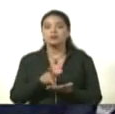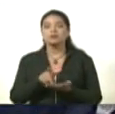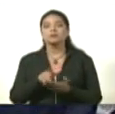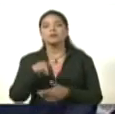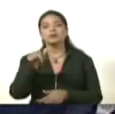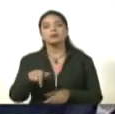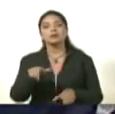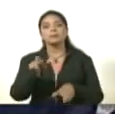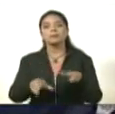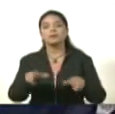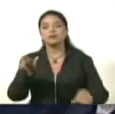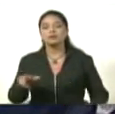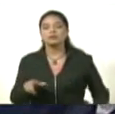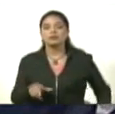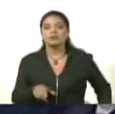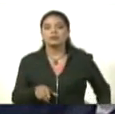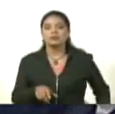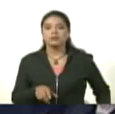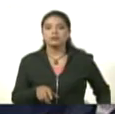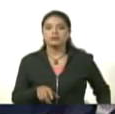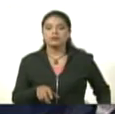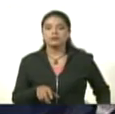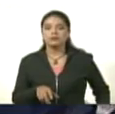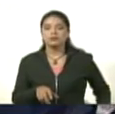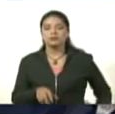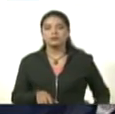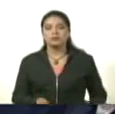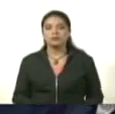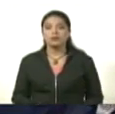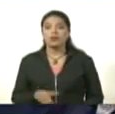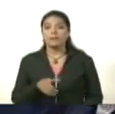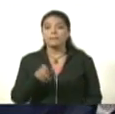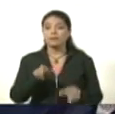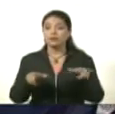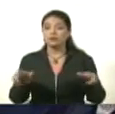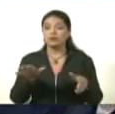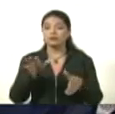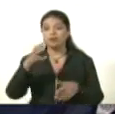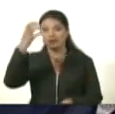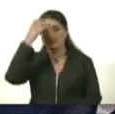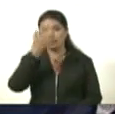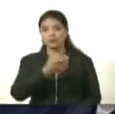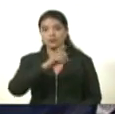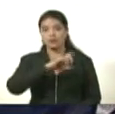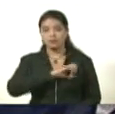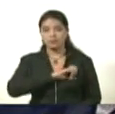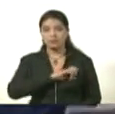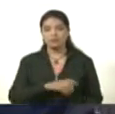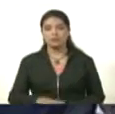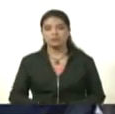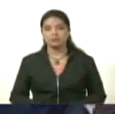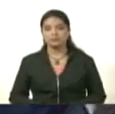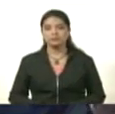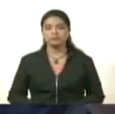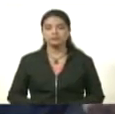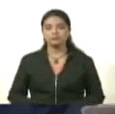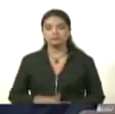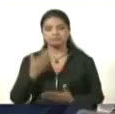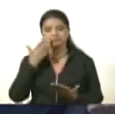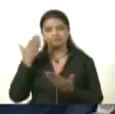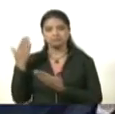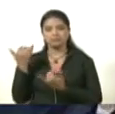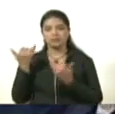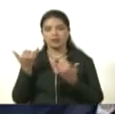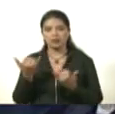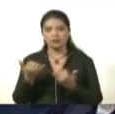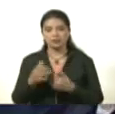de negocio, representante del Reino de España, de Rumania, Honduras y Gambia. Escuchen palabras